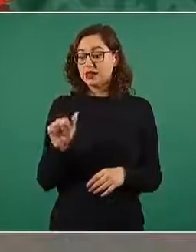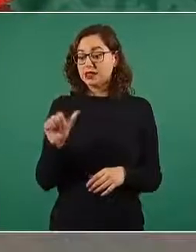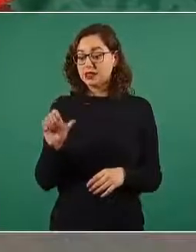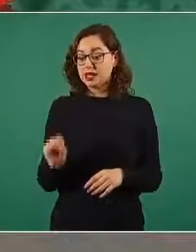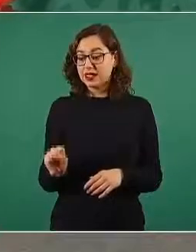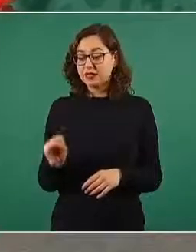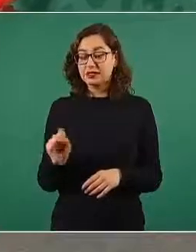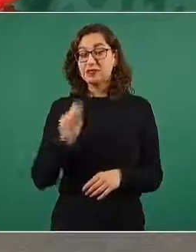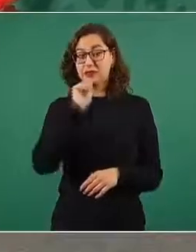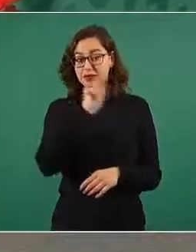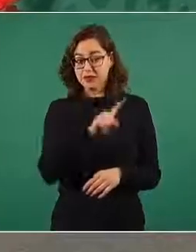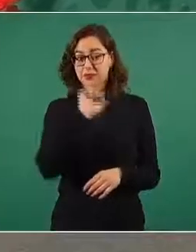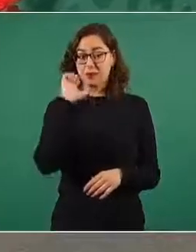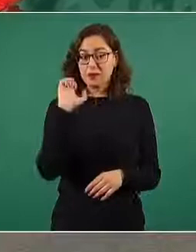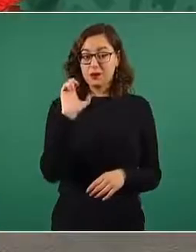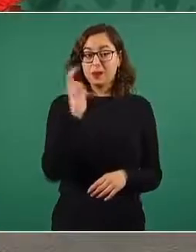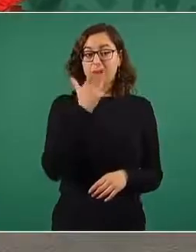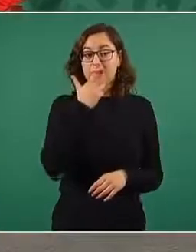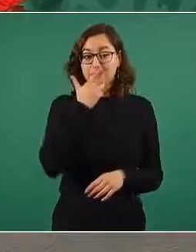de Chihuahua,